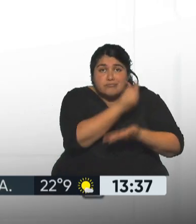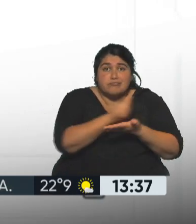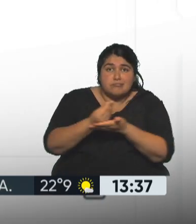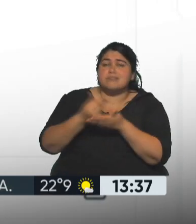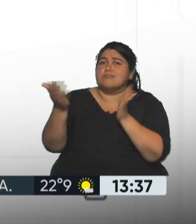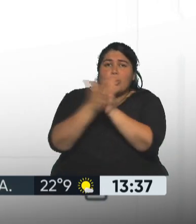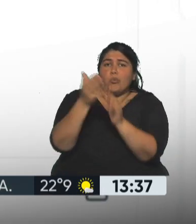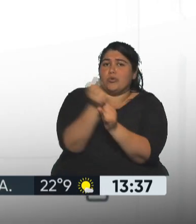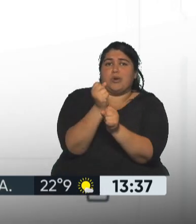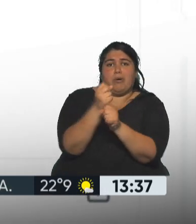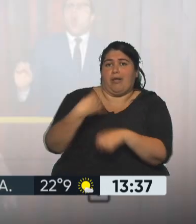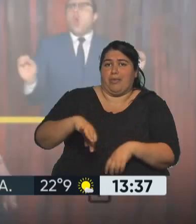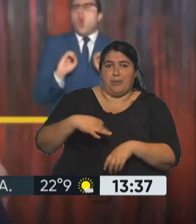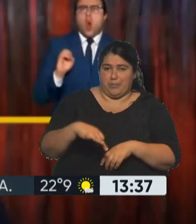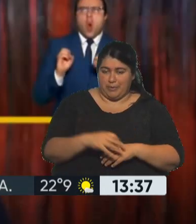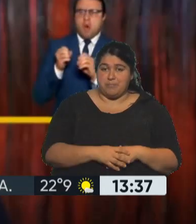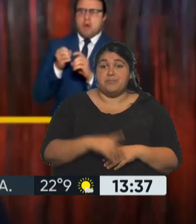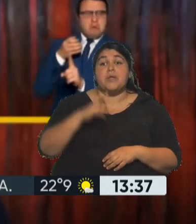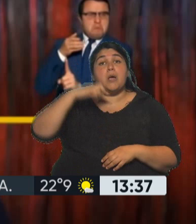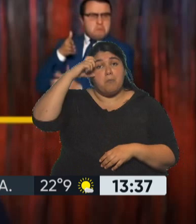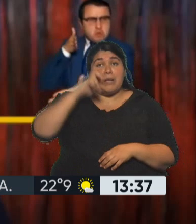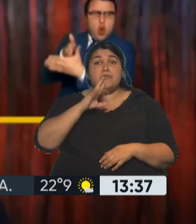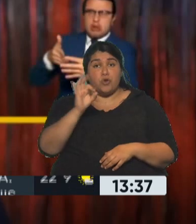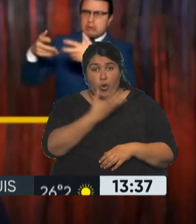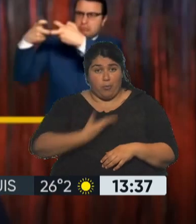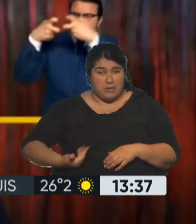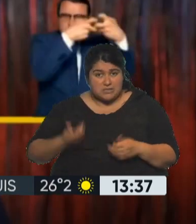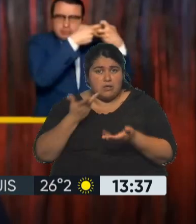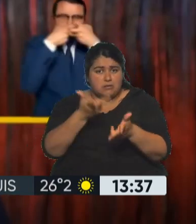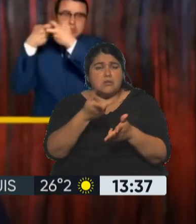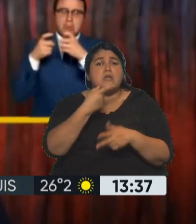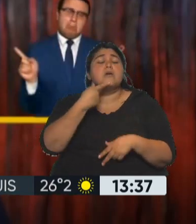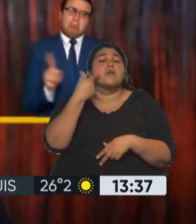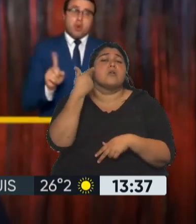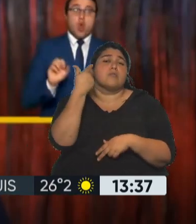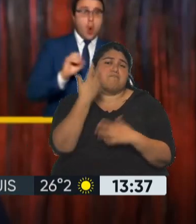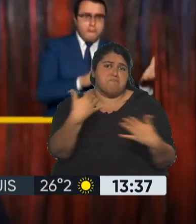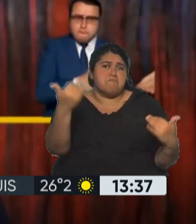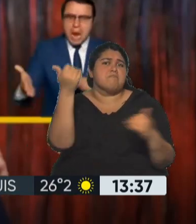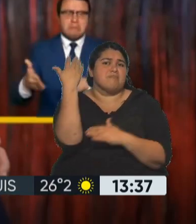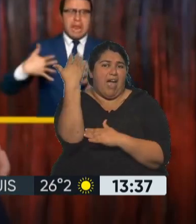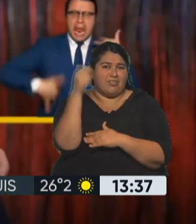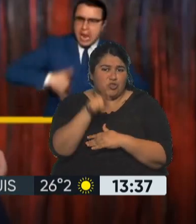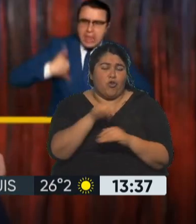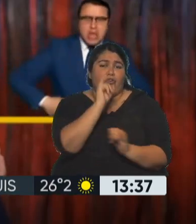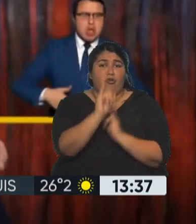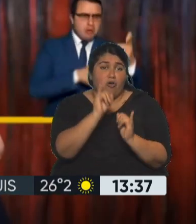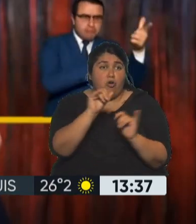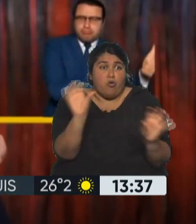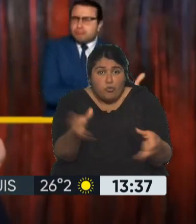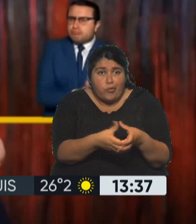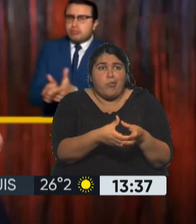las distintas regiones del país. Petro, por su parte, bromeó en un acto oficial sobre la minoría que constituiría ahora el